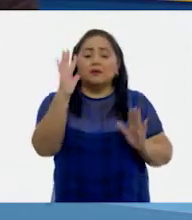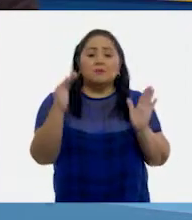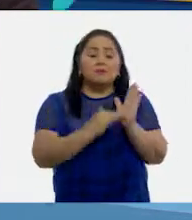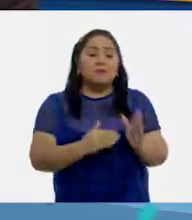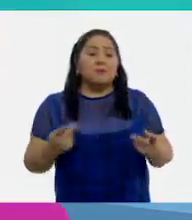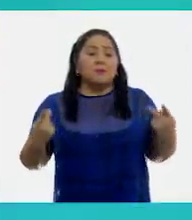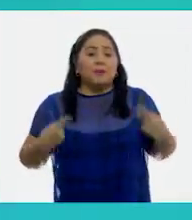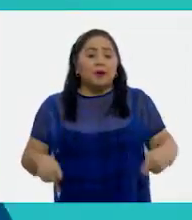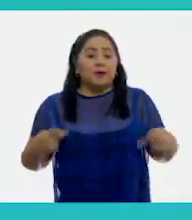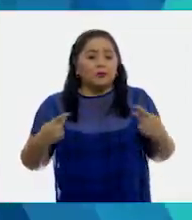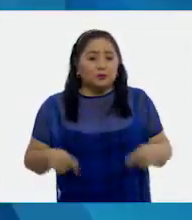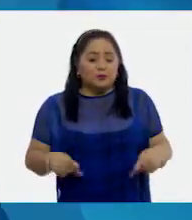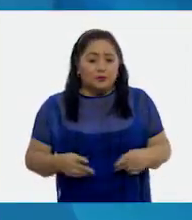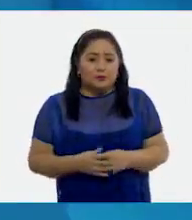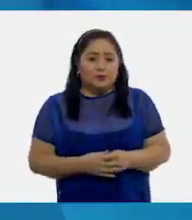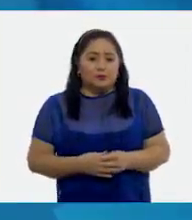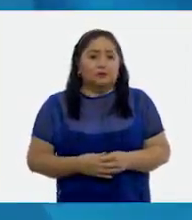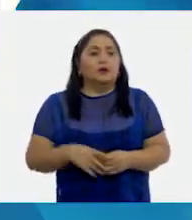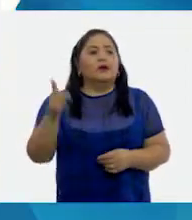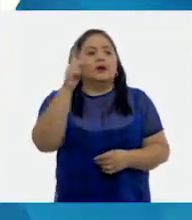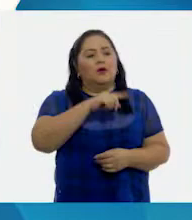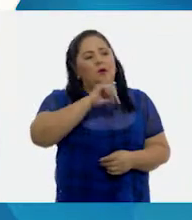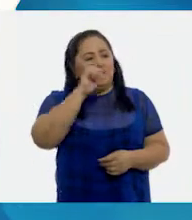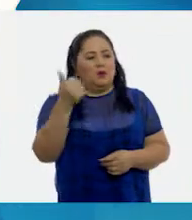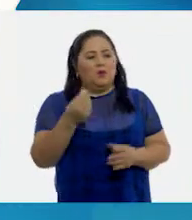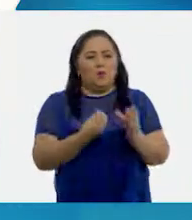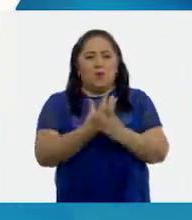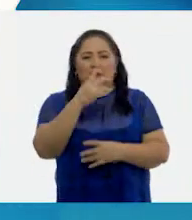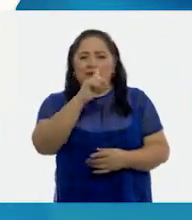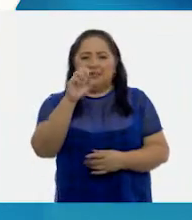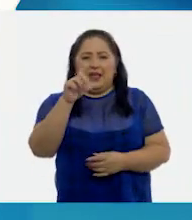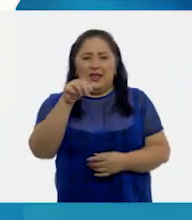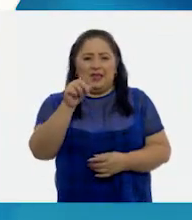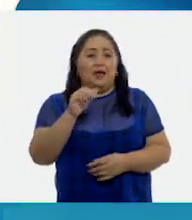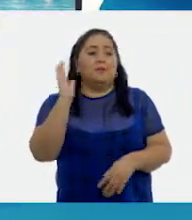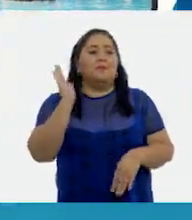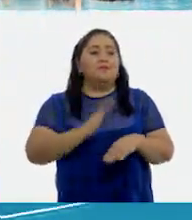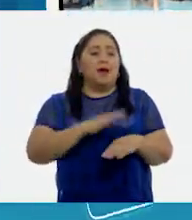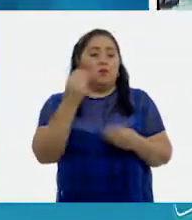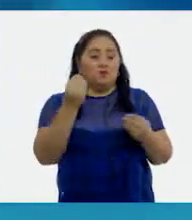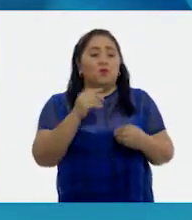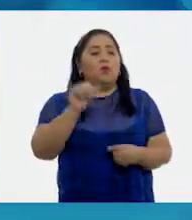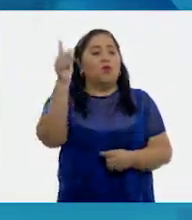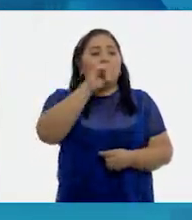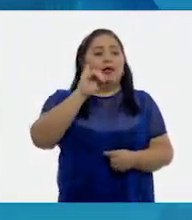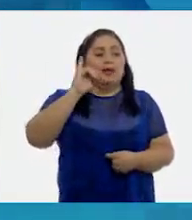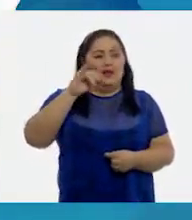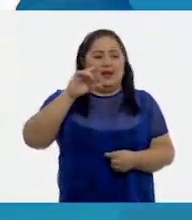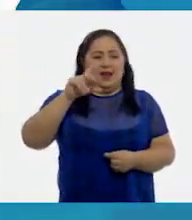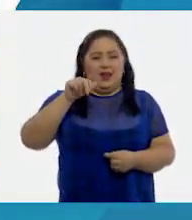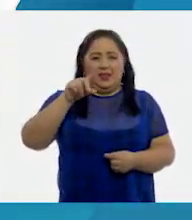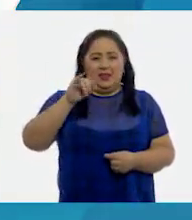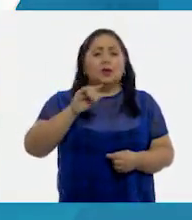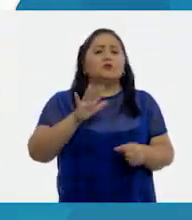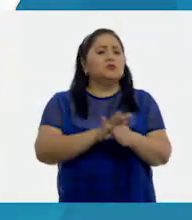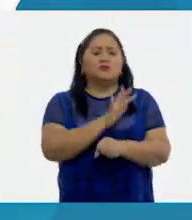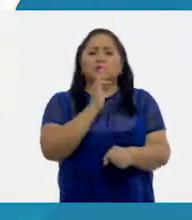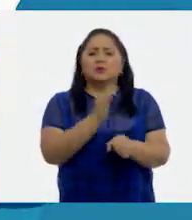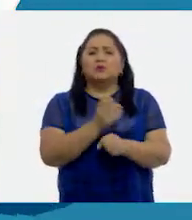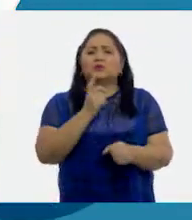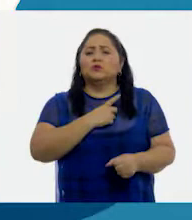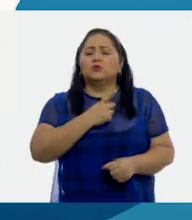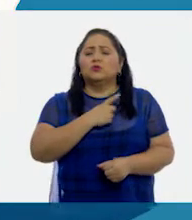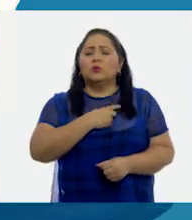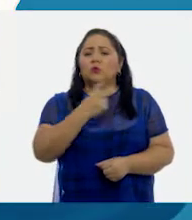habitantes. En Nueva Zelanda, más de 1.000. Y fíjate, en Islandia son suficientes solo